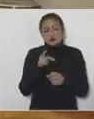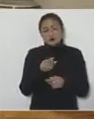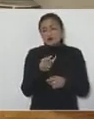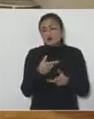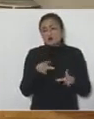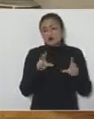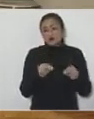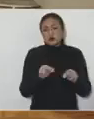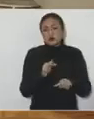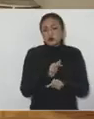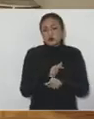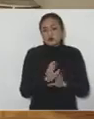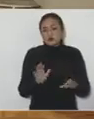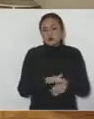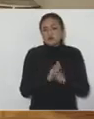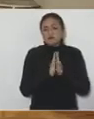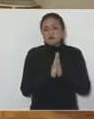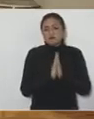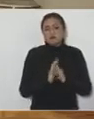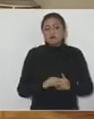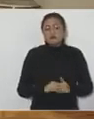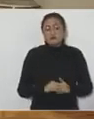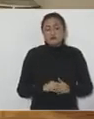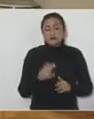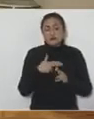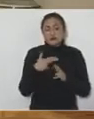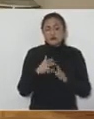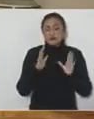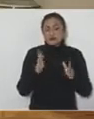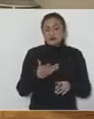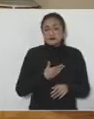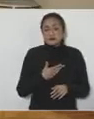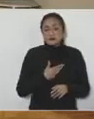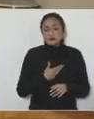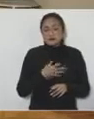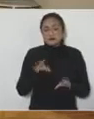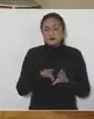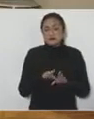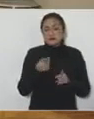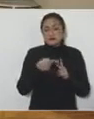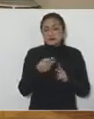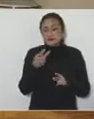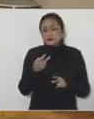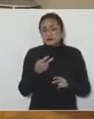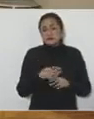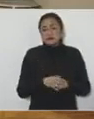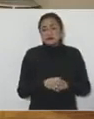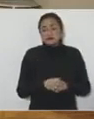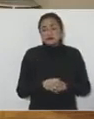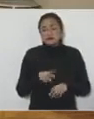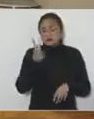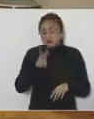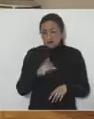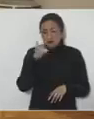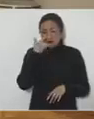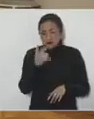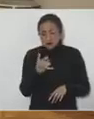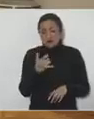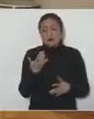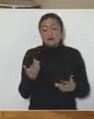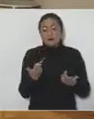no lo hagamos hasta que tengamos mayores indicios es muy raro que